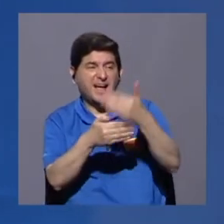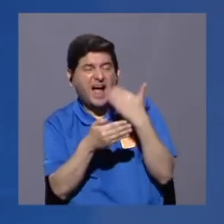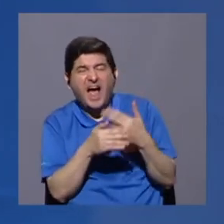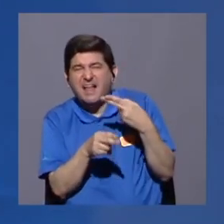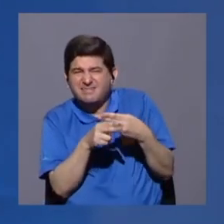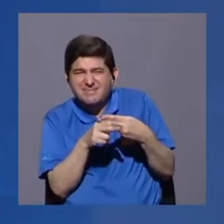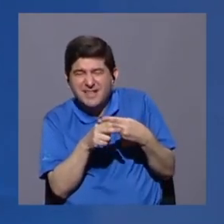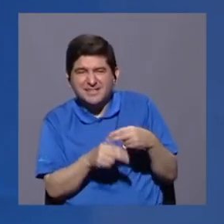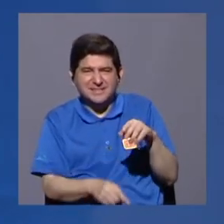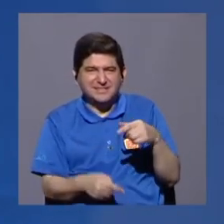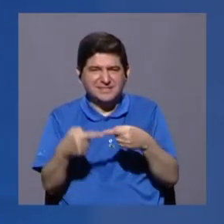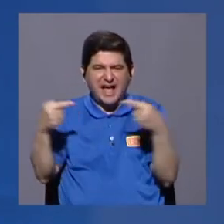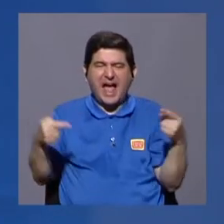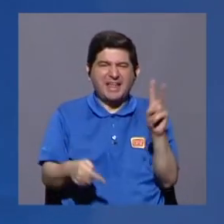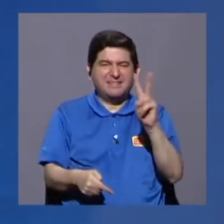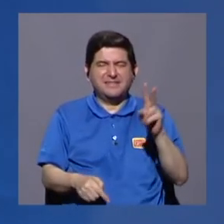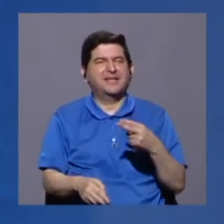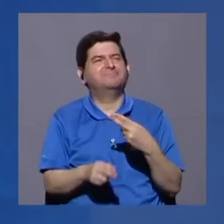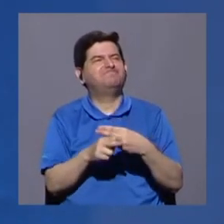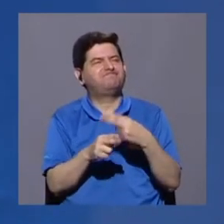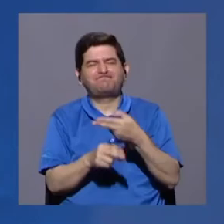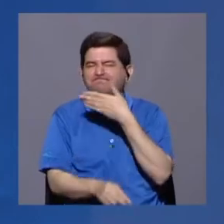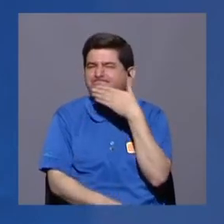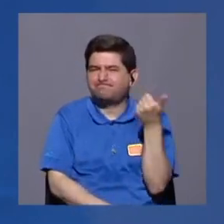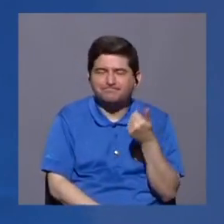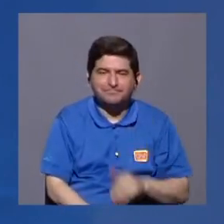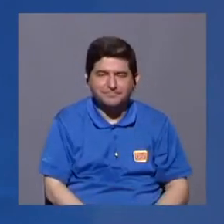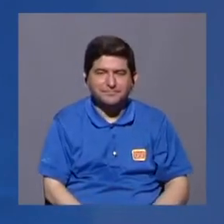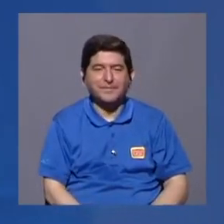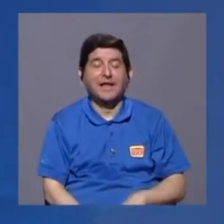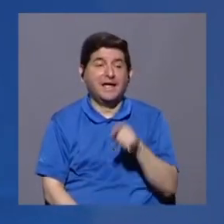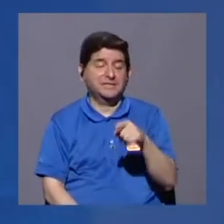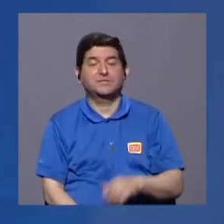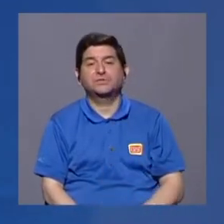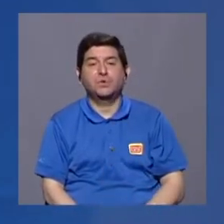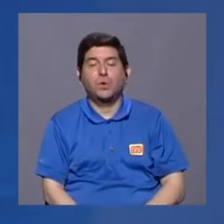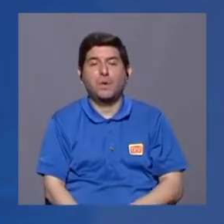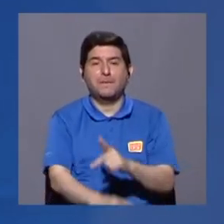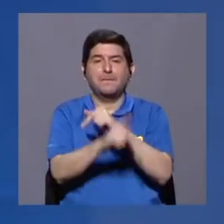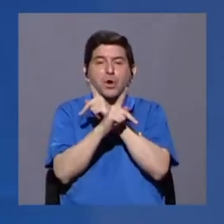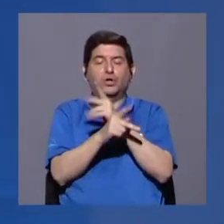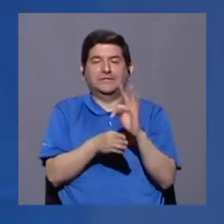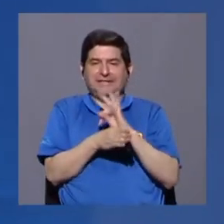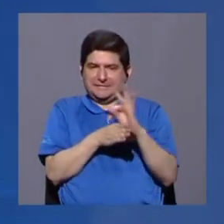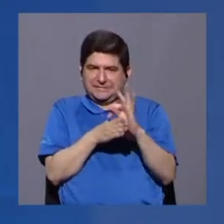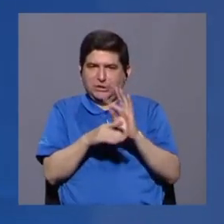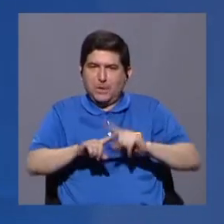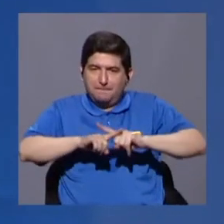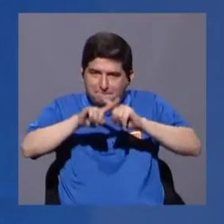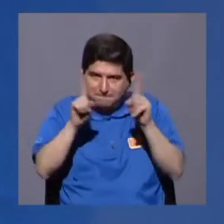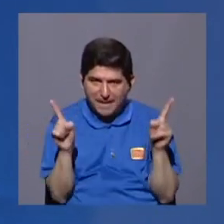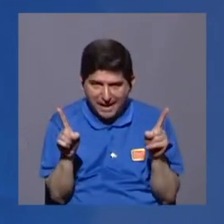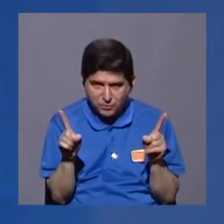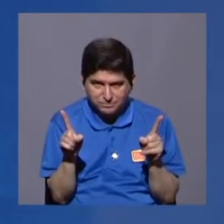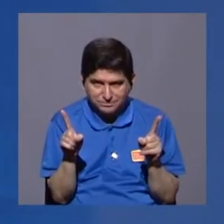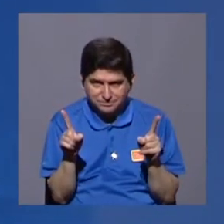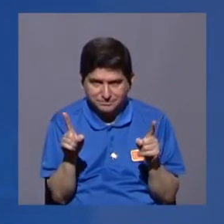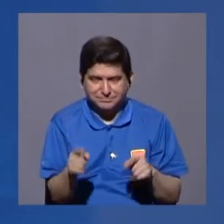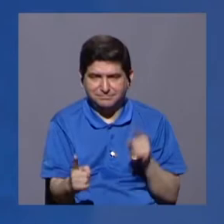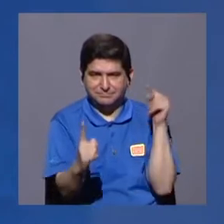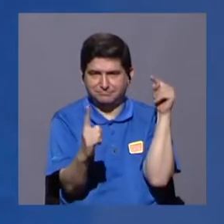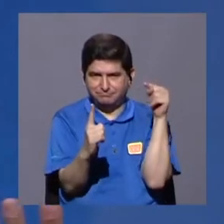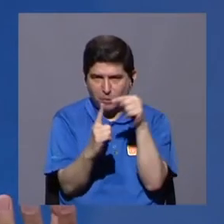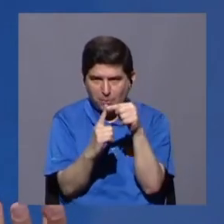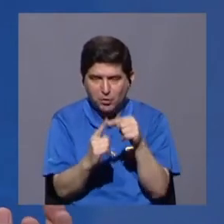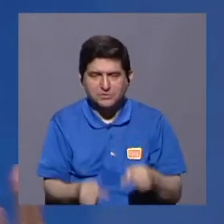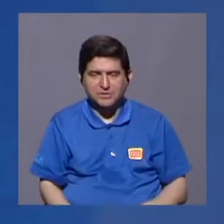antiviral nosotros preferimos llamarle inmunoterapia pero vamos a ver el propósito